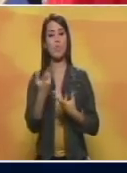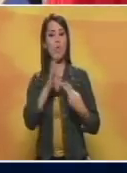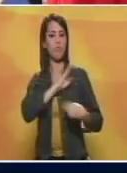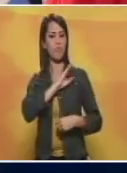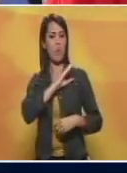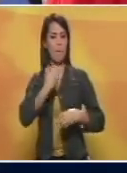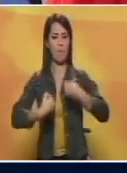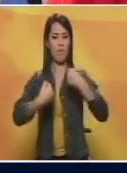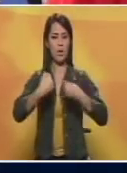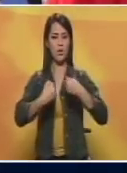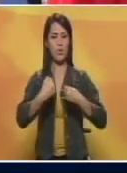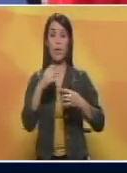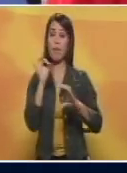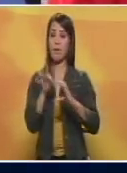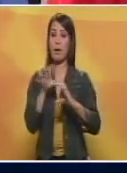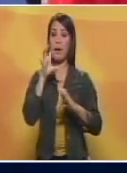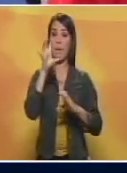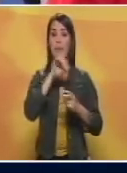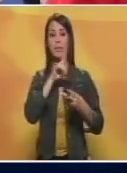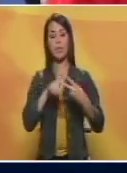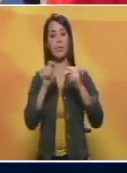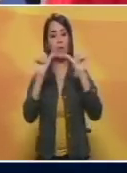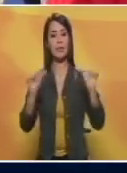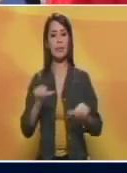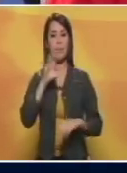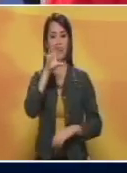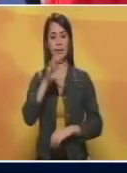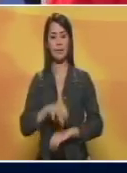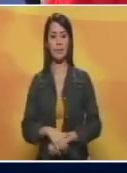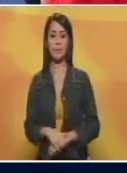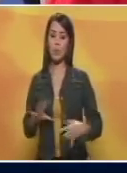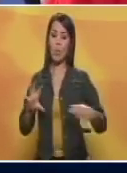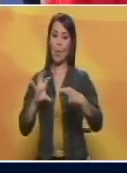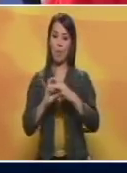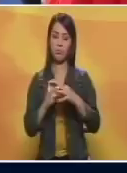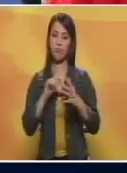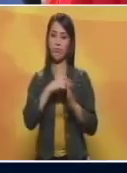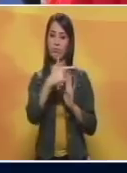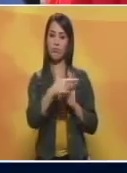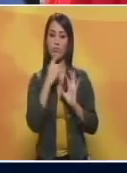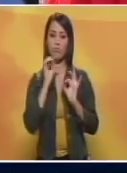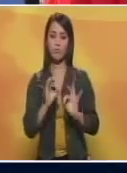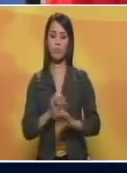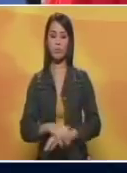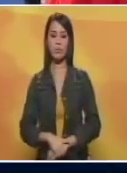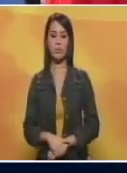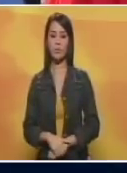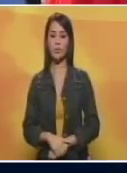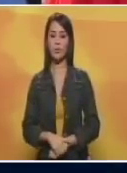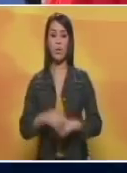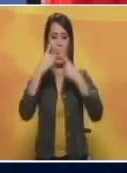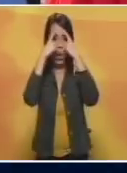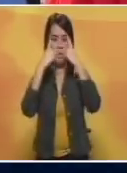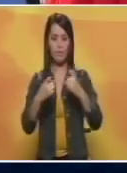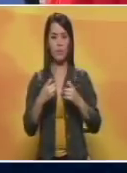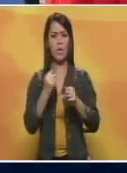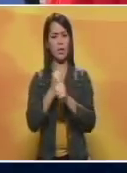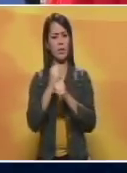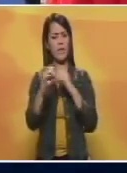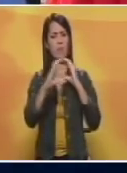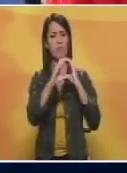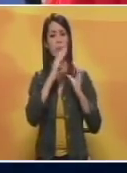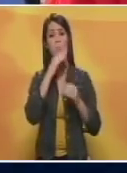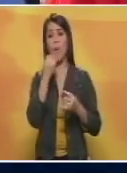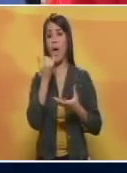a través del carné de la patria y el sistema patria y determinar el parque automotor de la nación los profesionales del volante que aún no